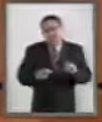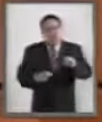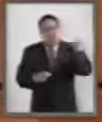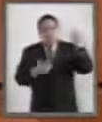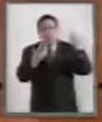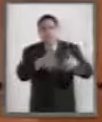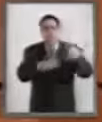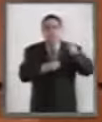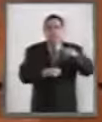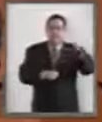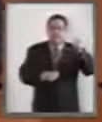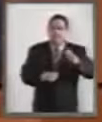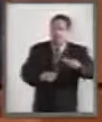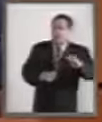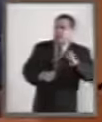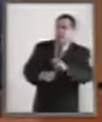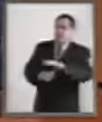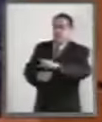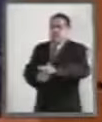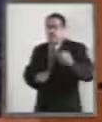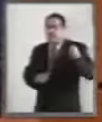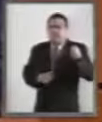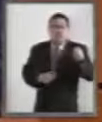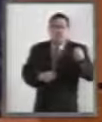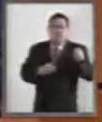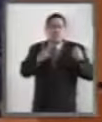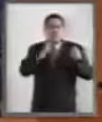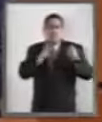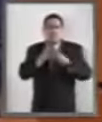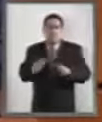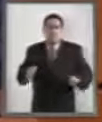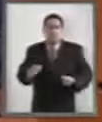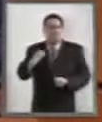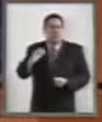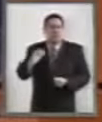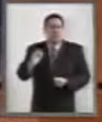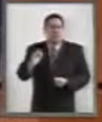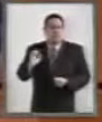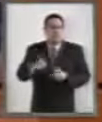pagar impuestos. Y ya Pemex no existe, CFE tampoco,